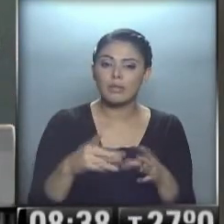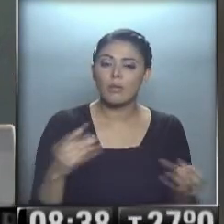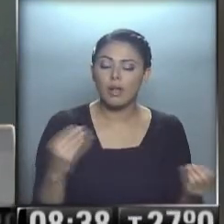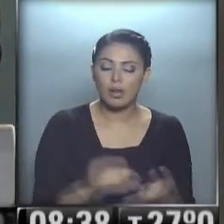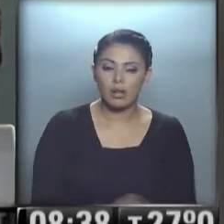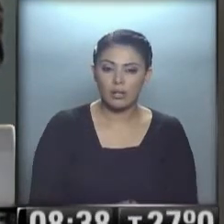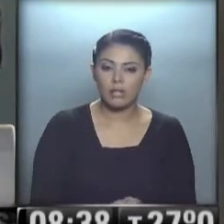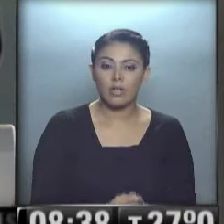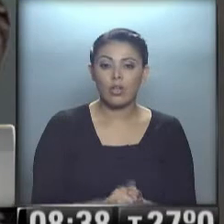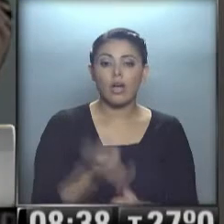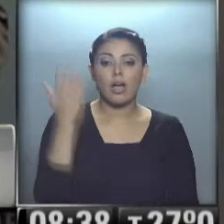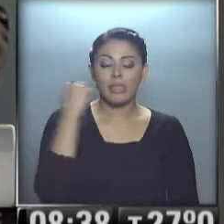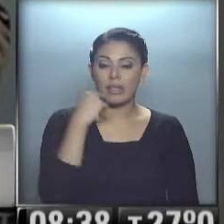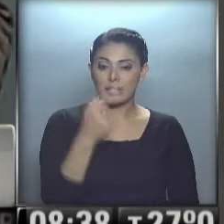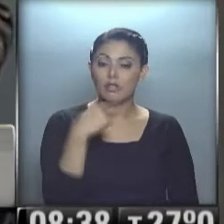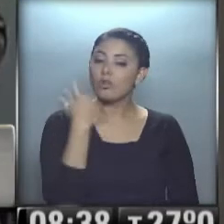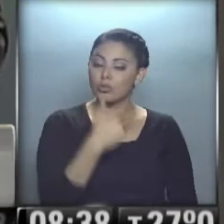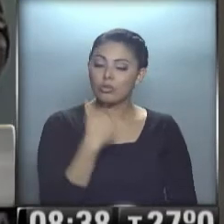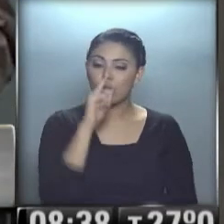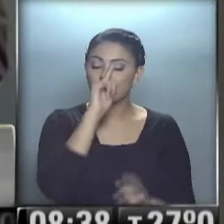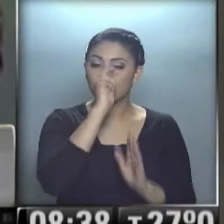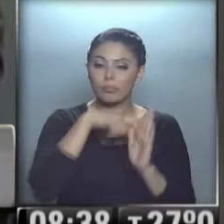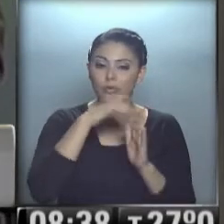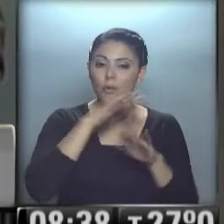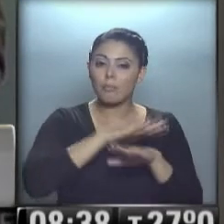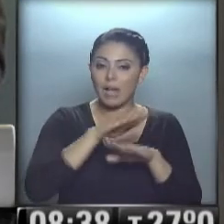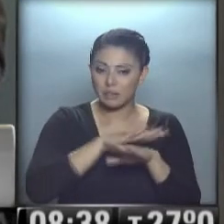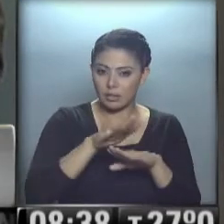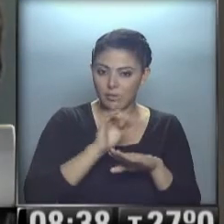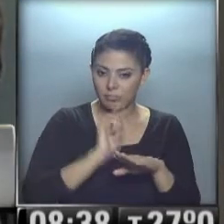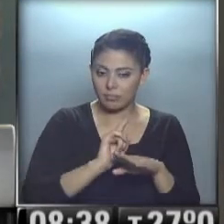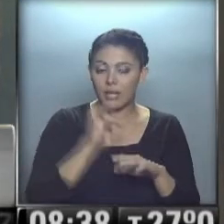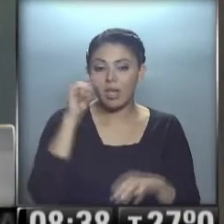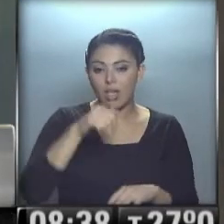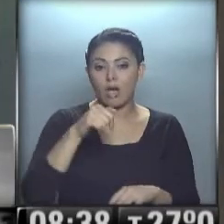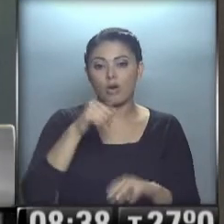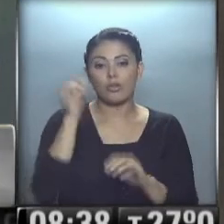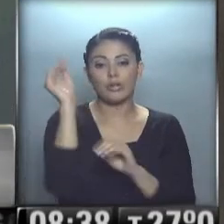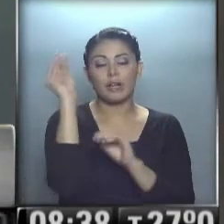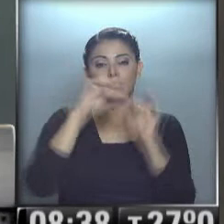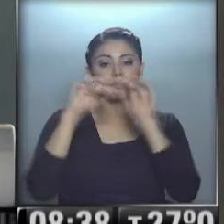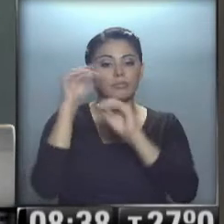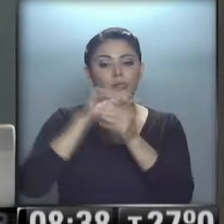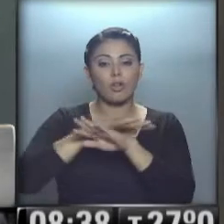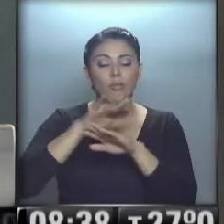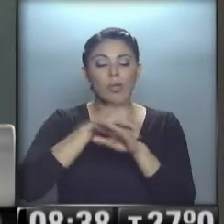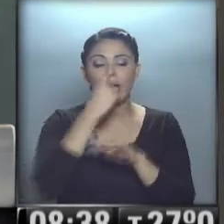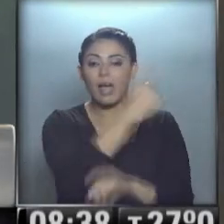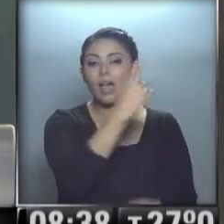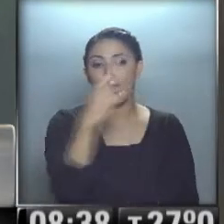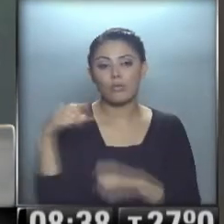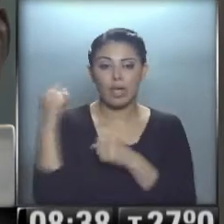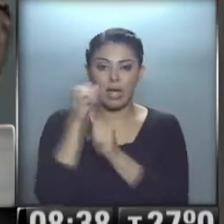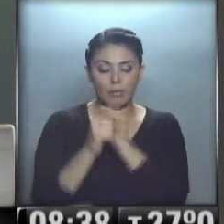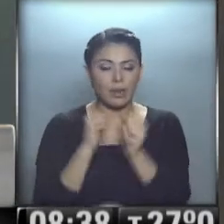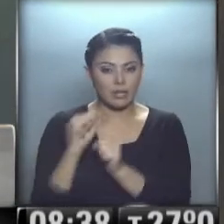como dije anteriormente, nosotros suscribimos un convenio marco y ahora se están elaborando y suscribiendo los convenios específicos, empresa